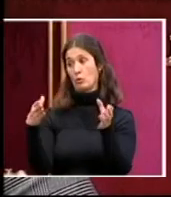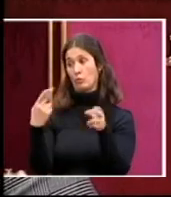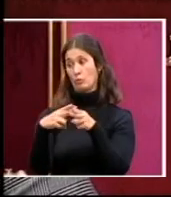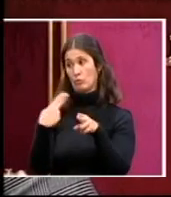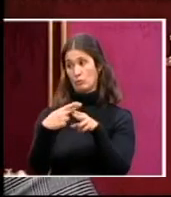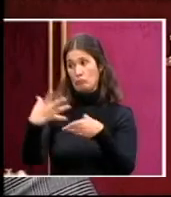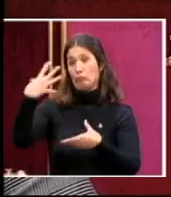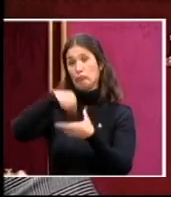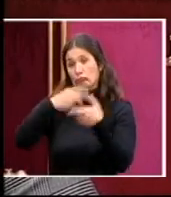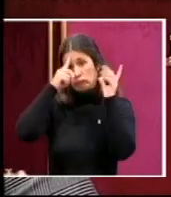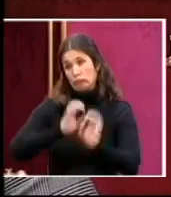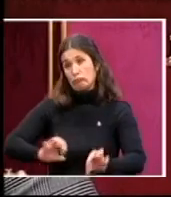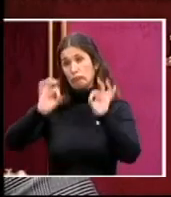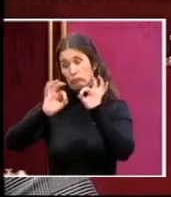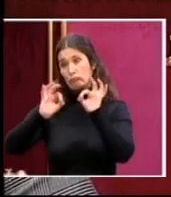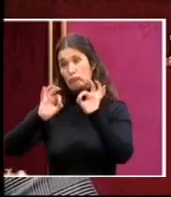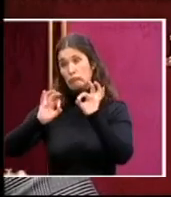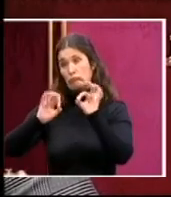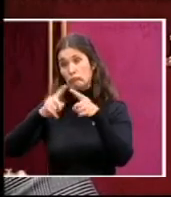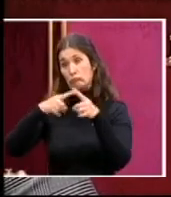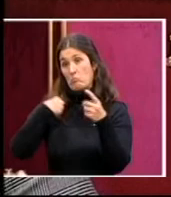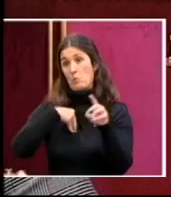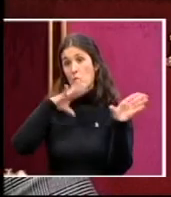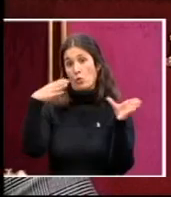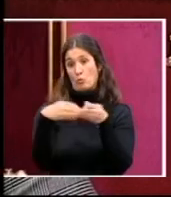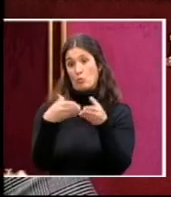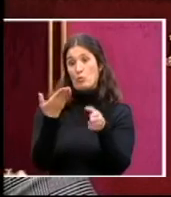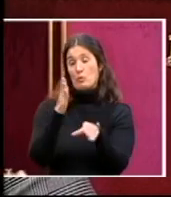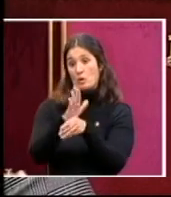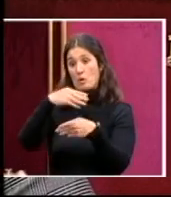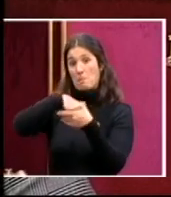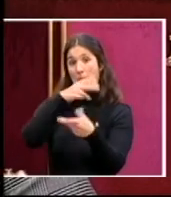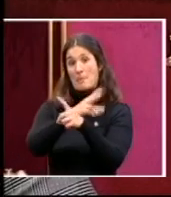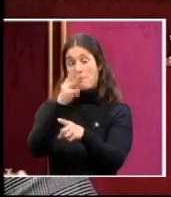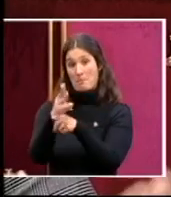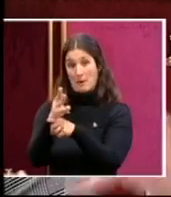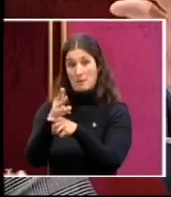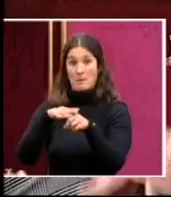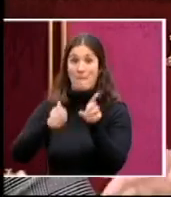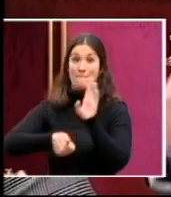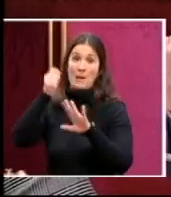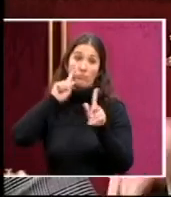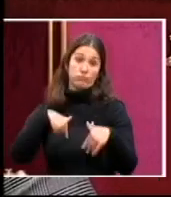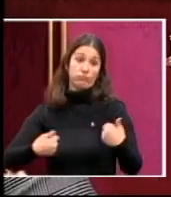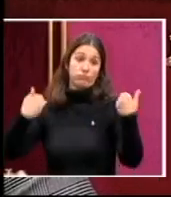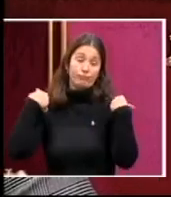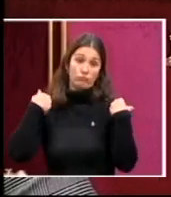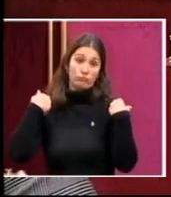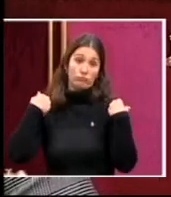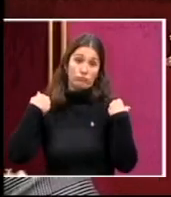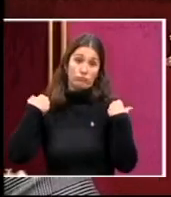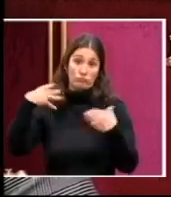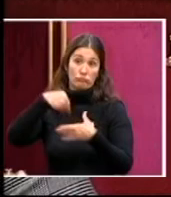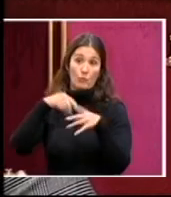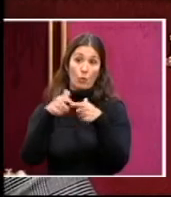y que implica especialmente a aquellos grupos representados en el Parlamento andaluz, porque quien más competencias tiene es la